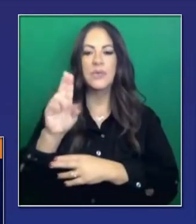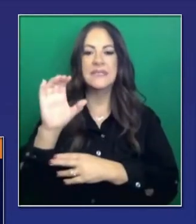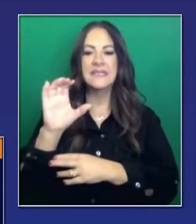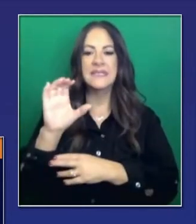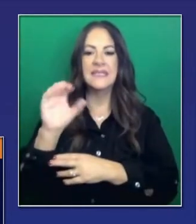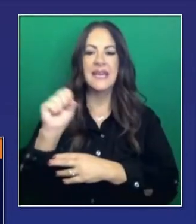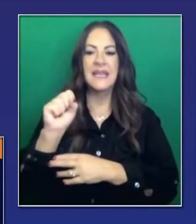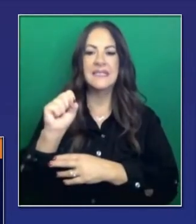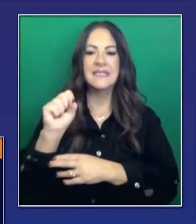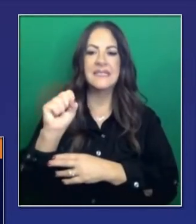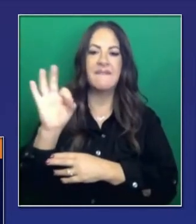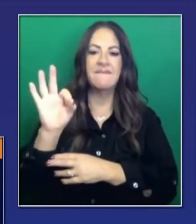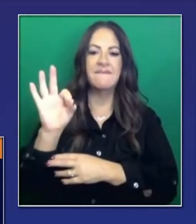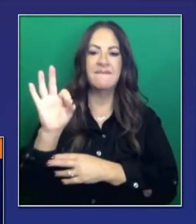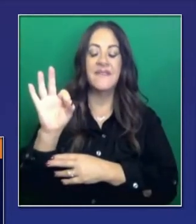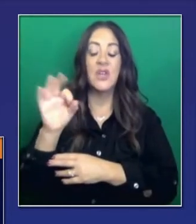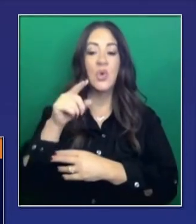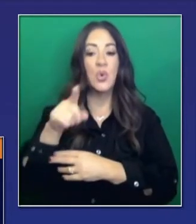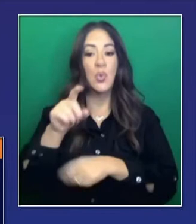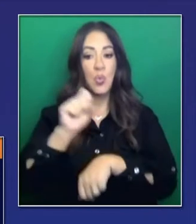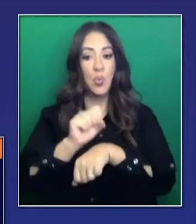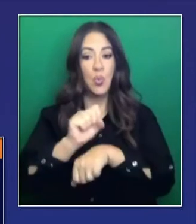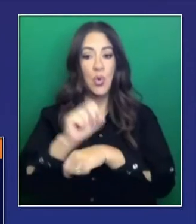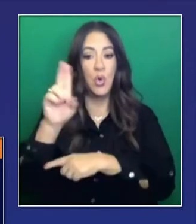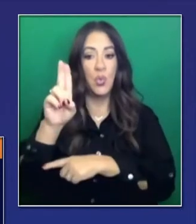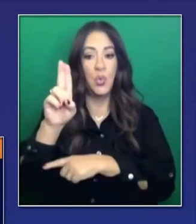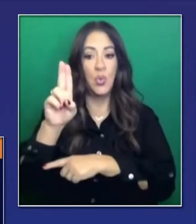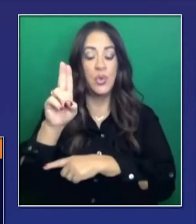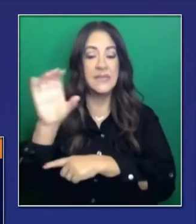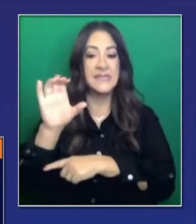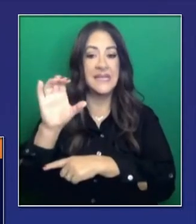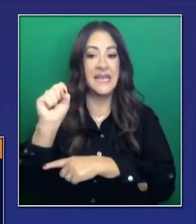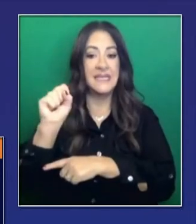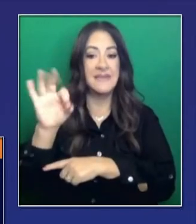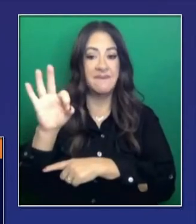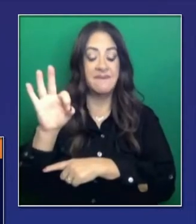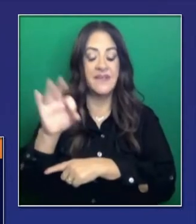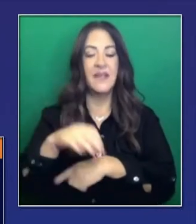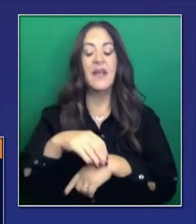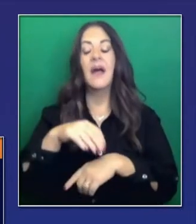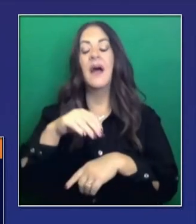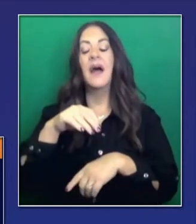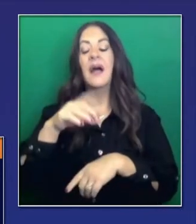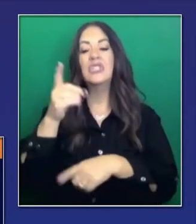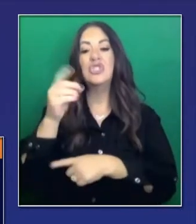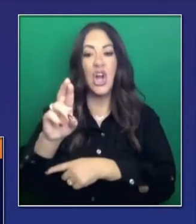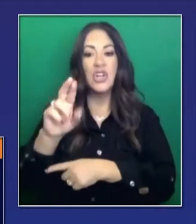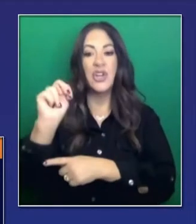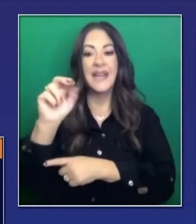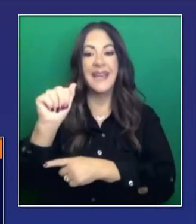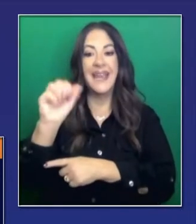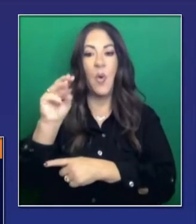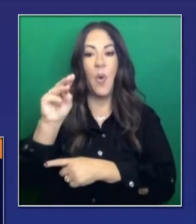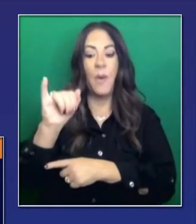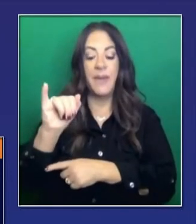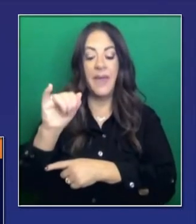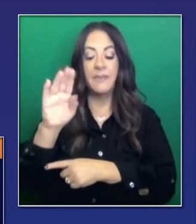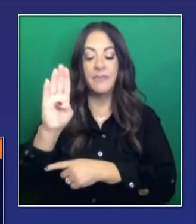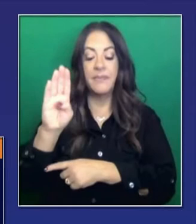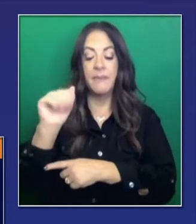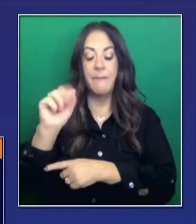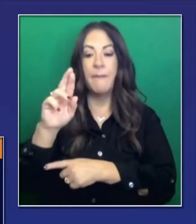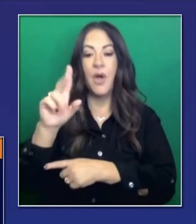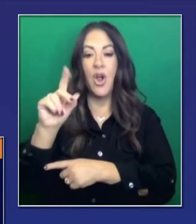de clase mundial de UCSF, un doctor. El doctor Brock no solo